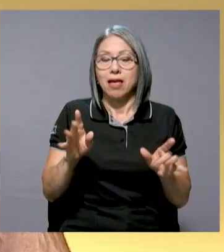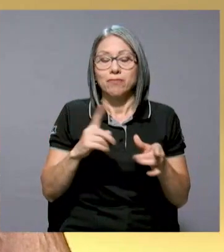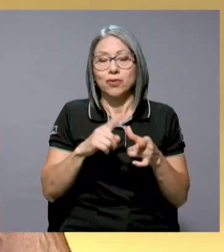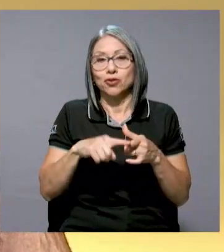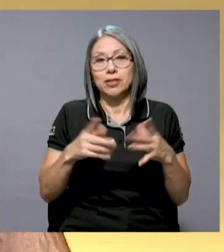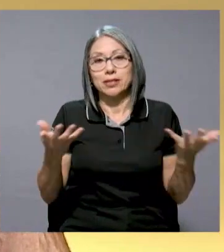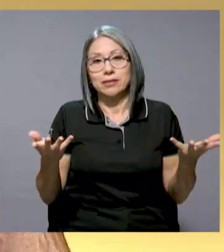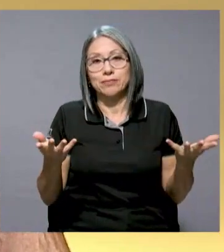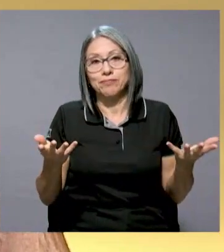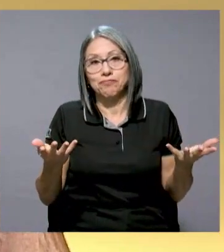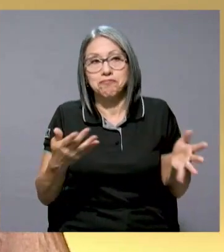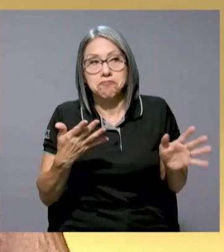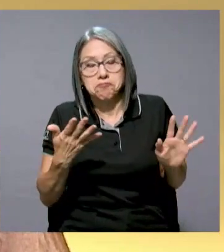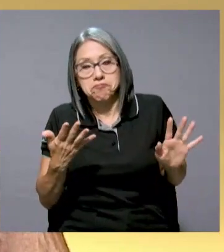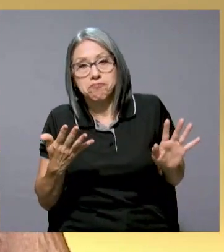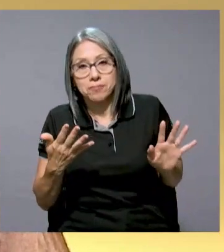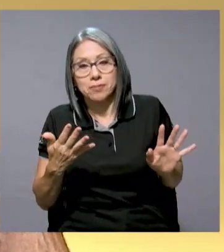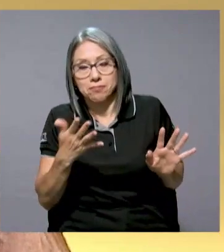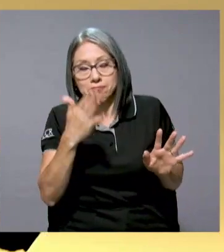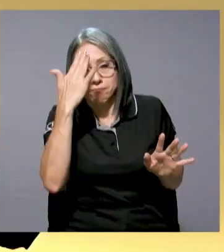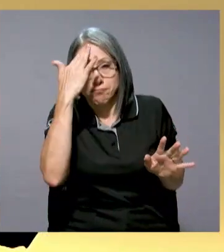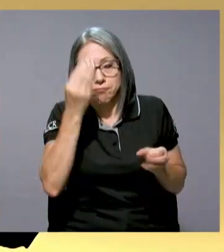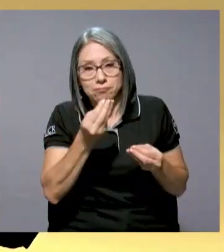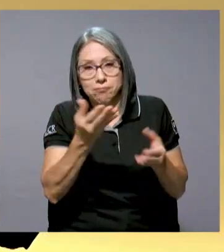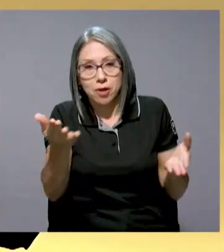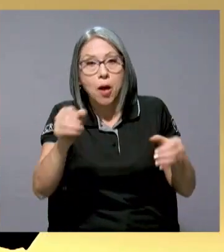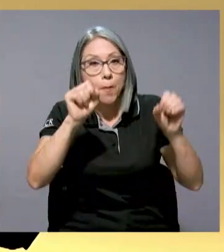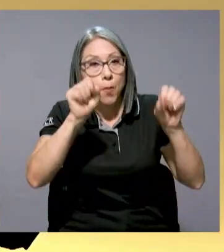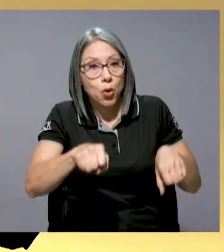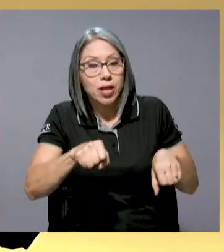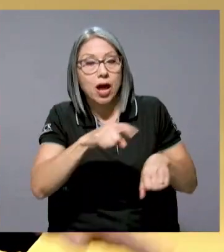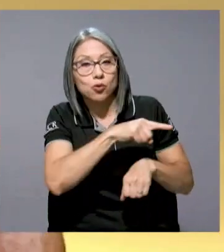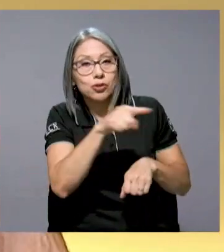podrían representar una 5ª área.